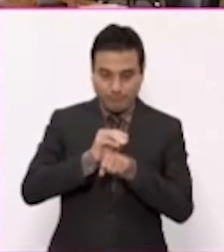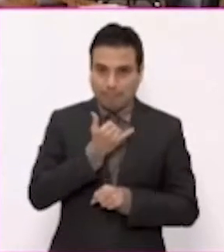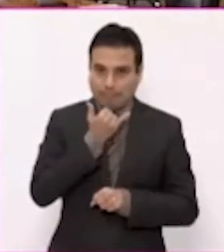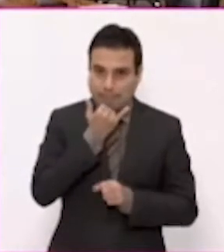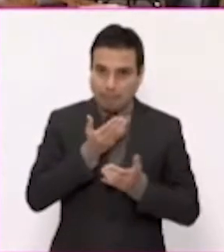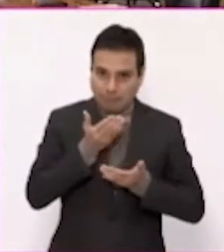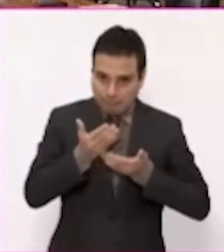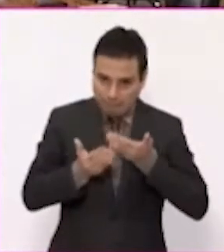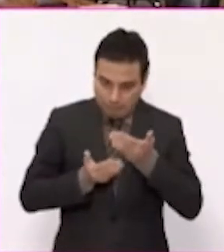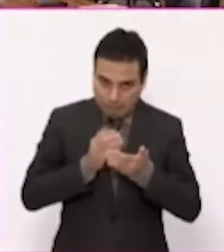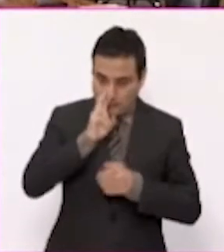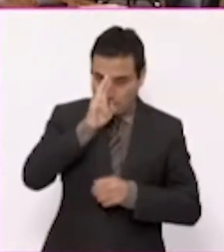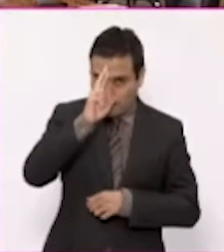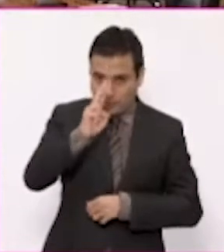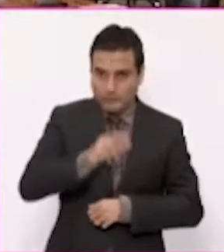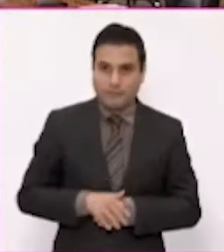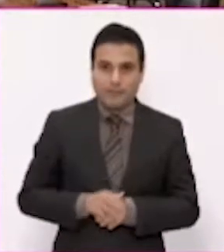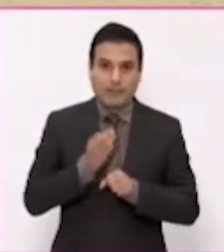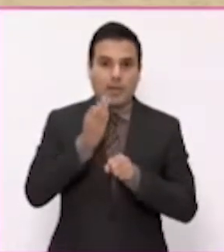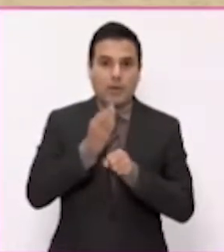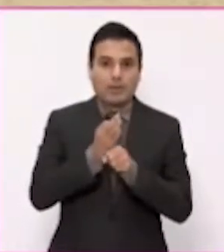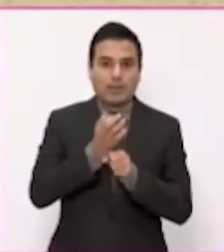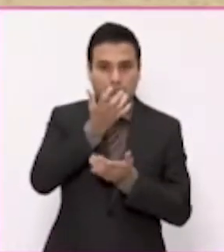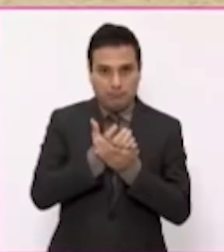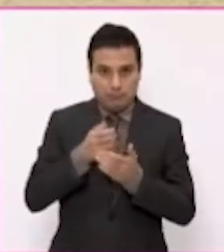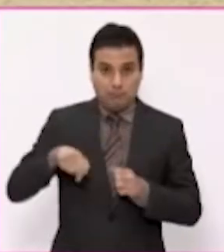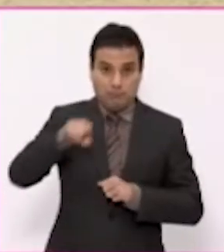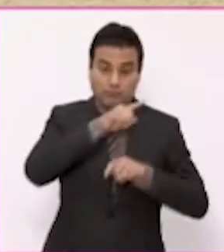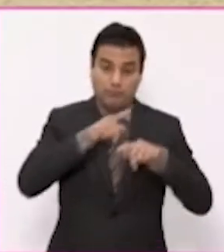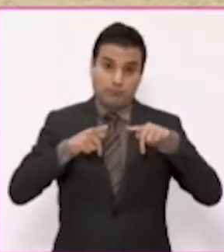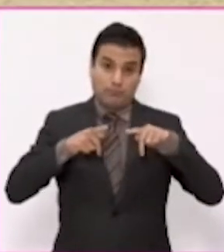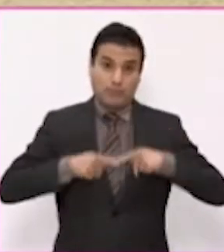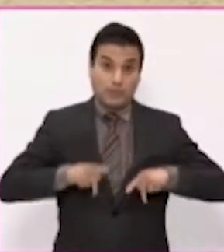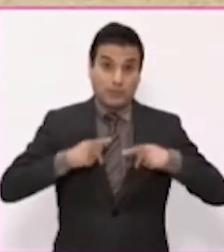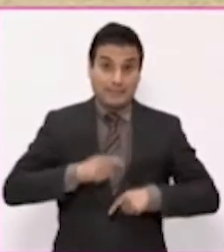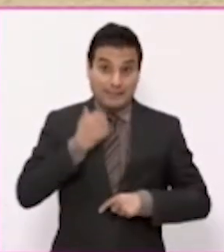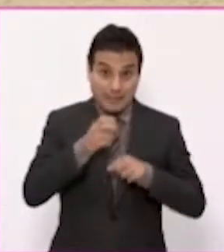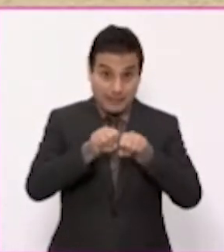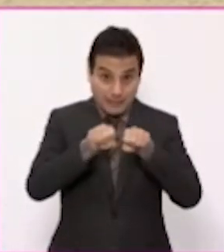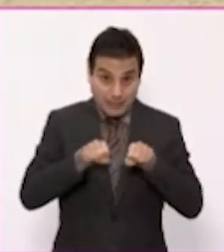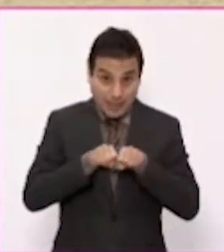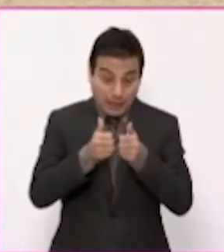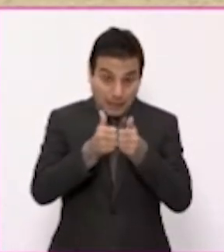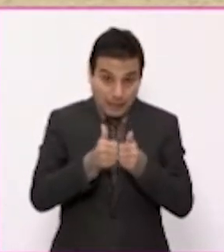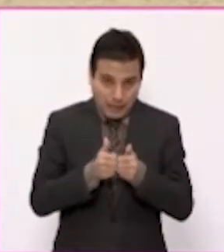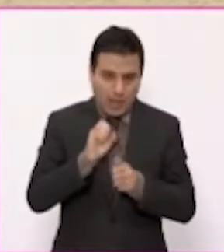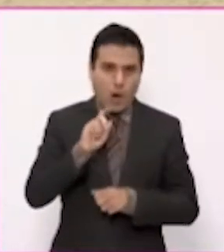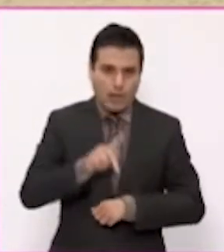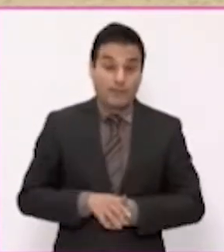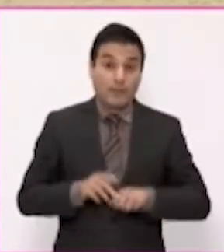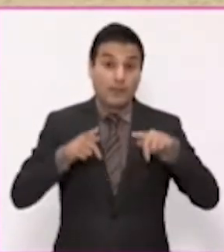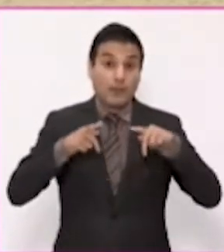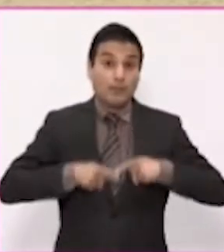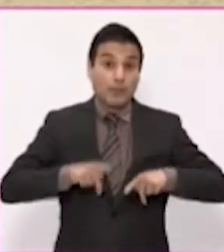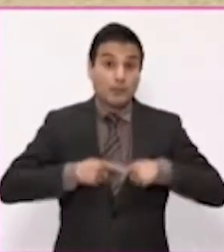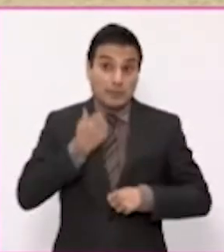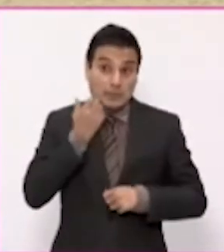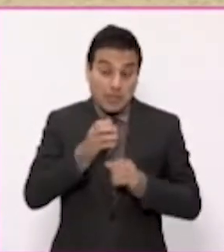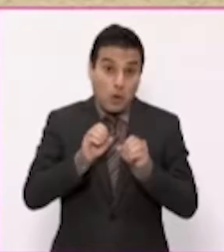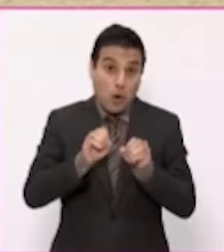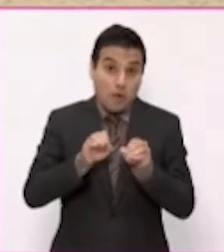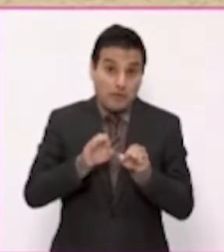respeto declarar un receso para que quien quiera mantenerse en la sala, se mantenga en la sala. De otra manera, quien quiera conectarse en las oficinas